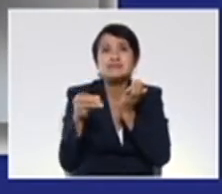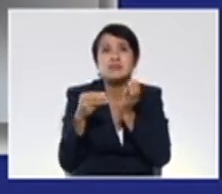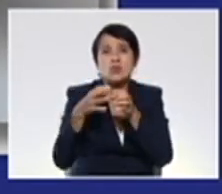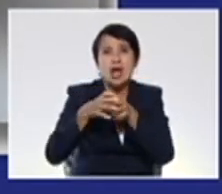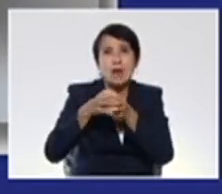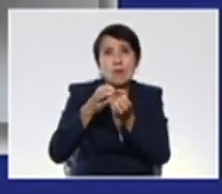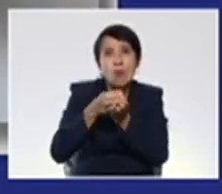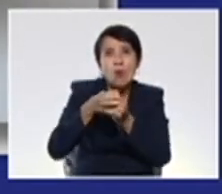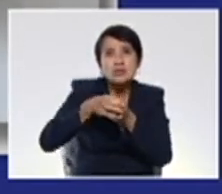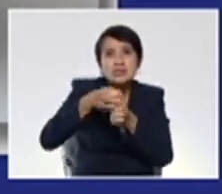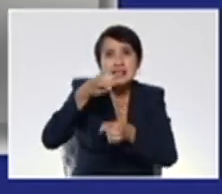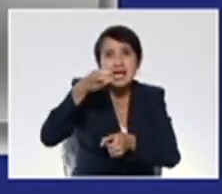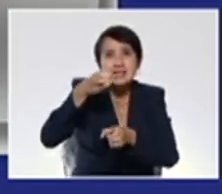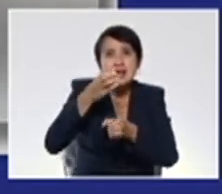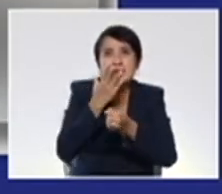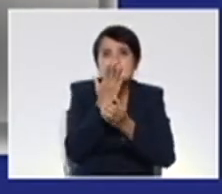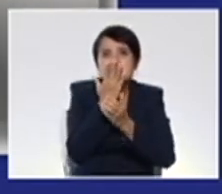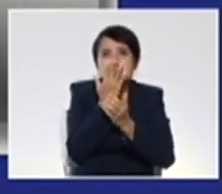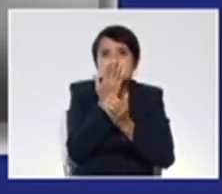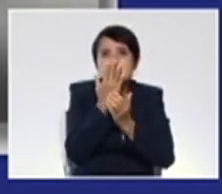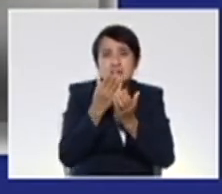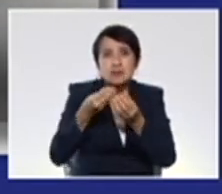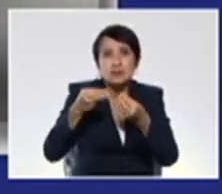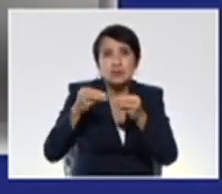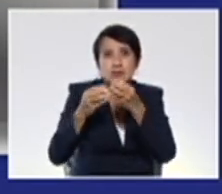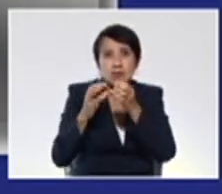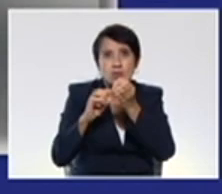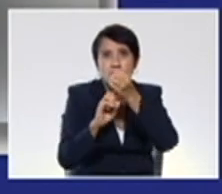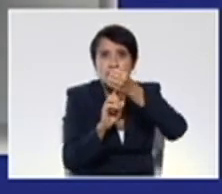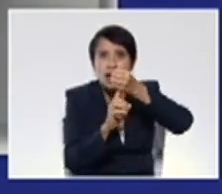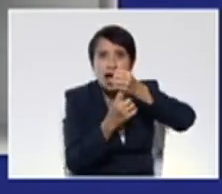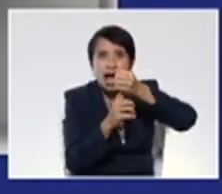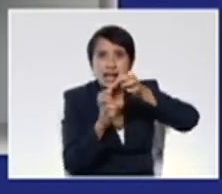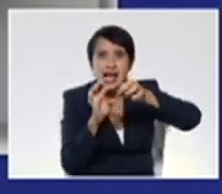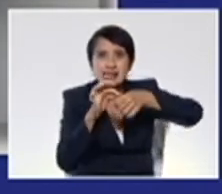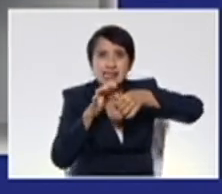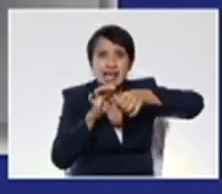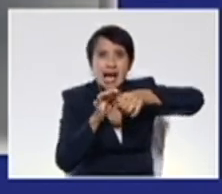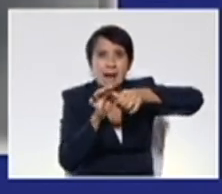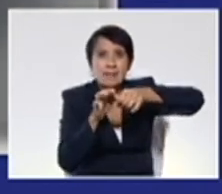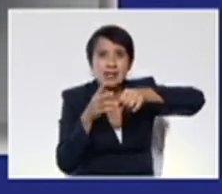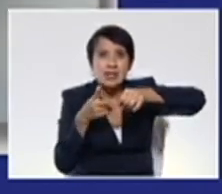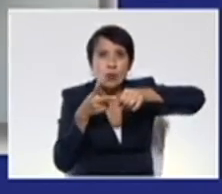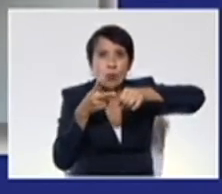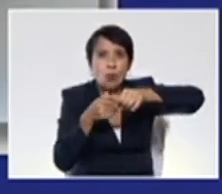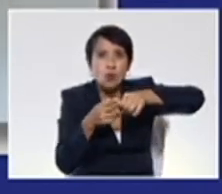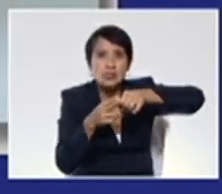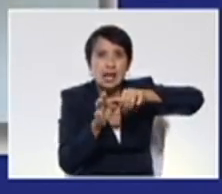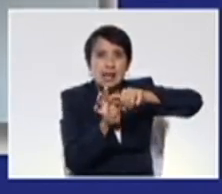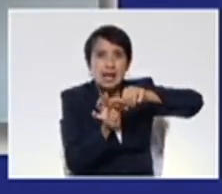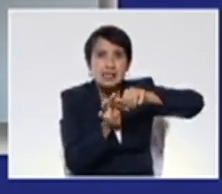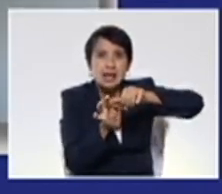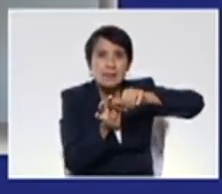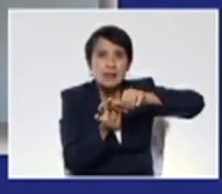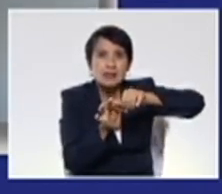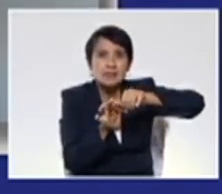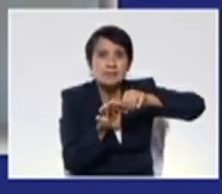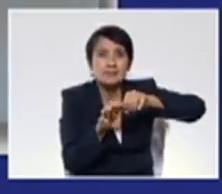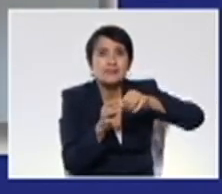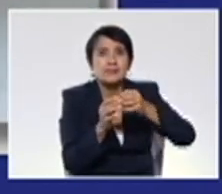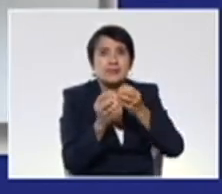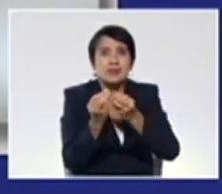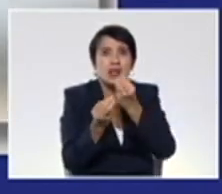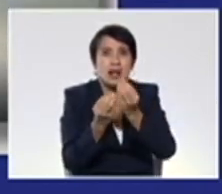botella, puede ser una botella de gaseosa, le hacemos un orificio a la tapa y le cortamos asimilando más o menos como una